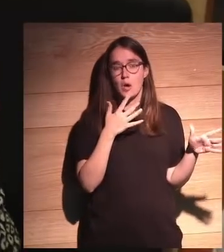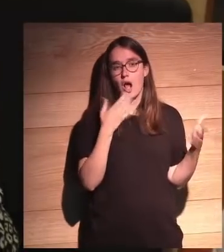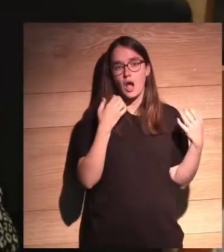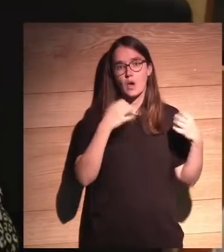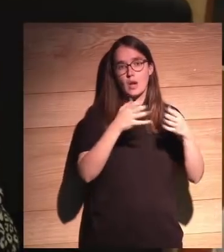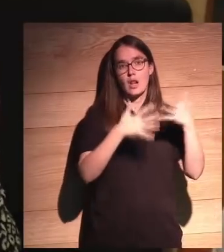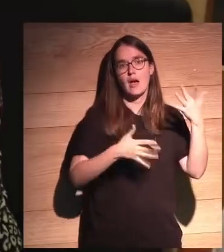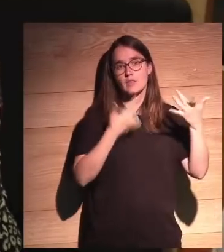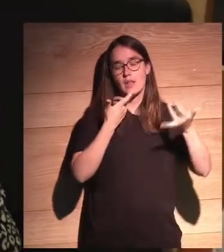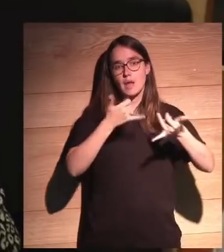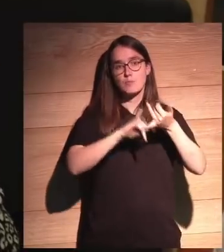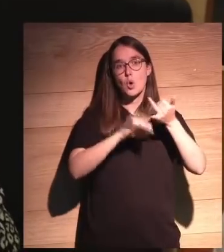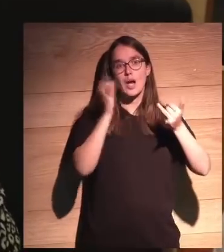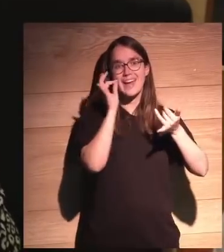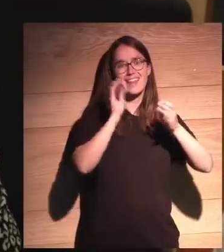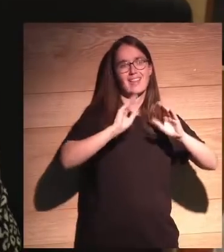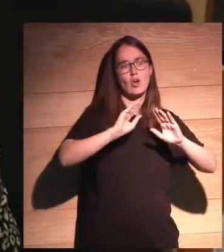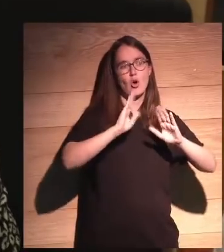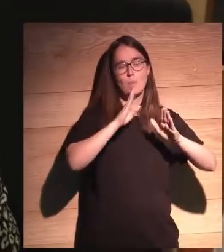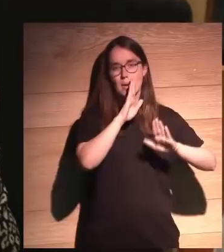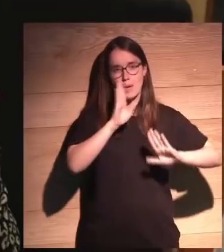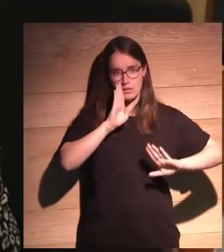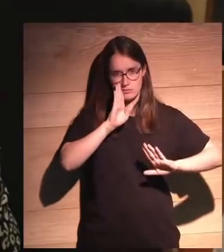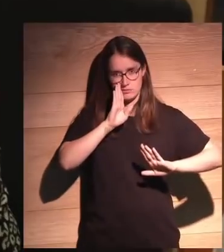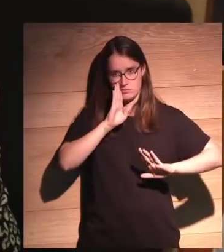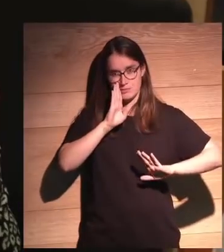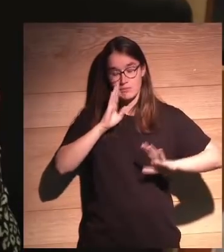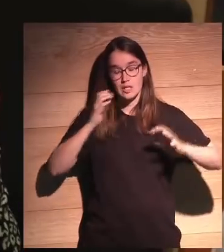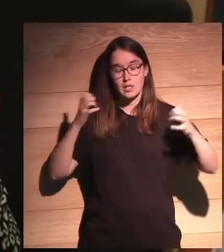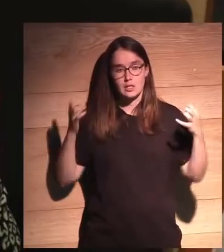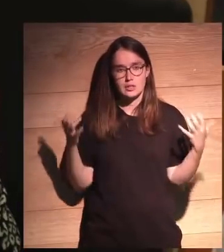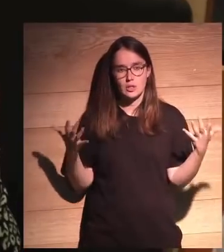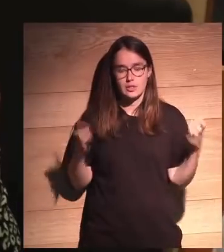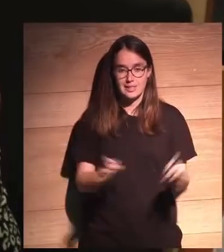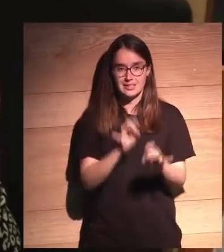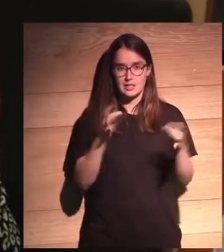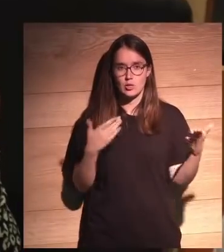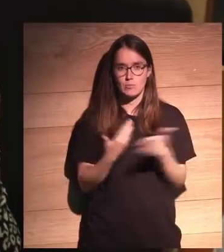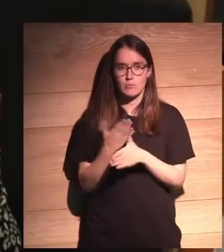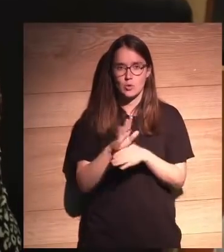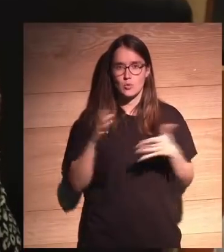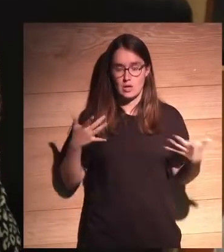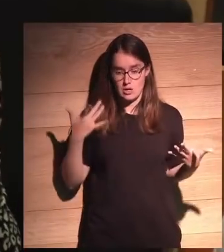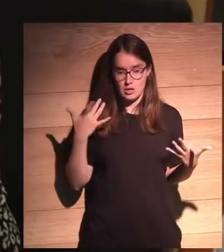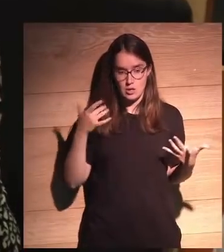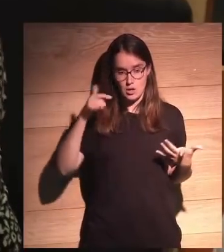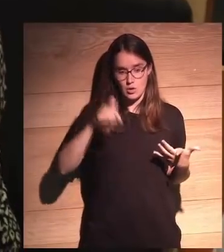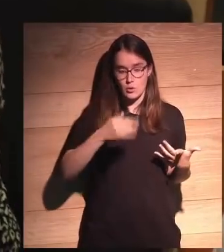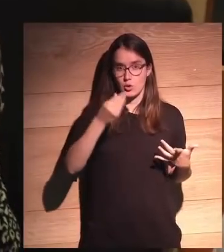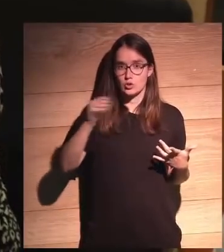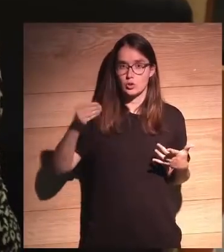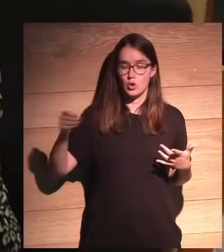aparecen como la mujer de, o la madre de, o el hijo de. Y entonces, claro, lo que plantea es que hoy unos